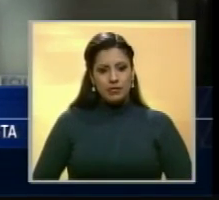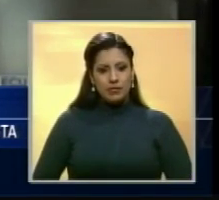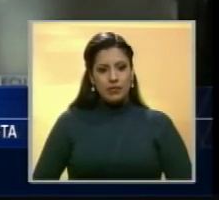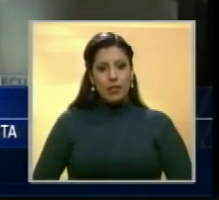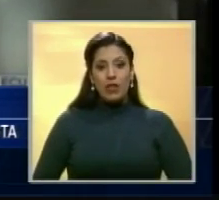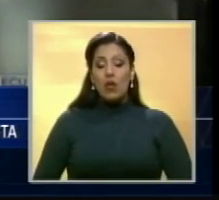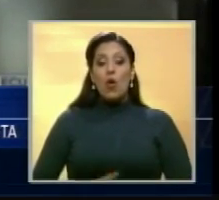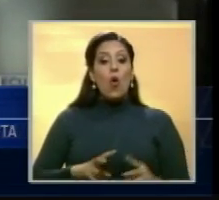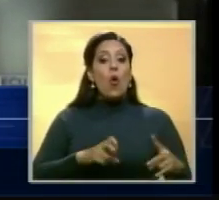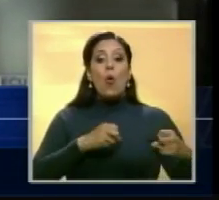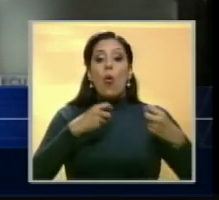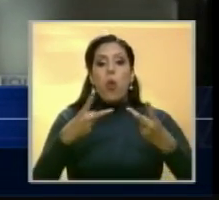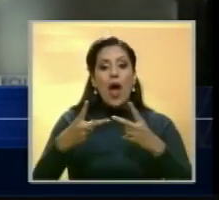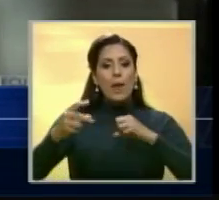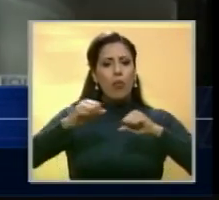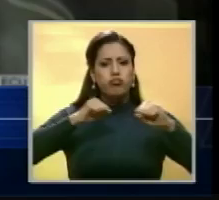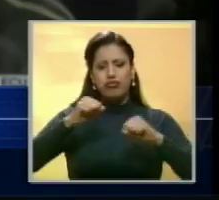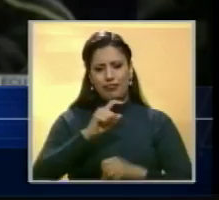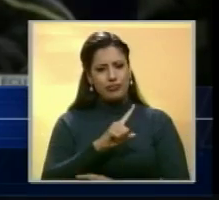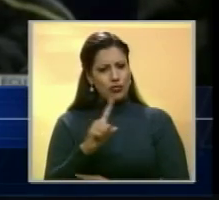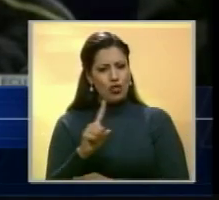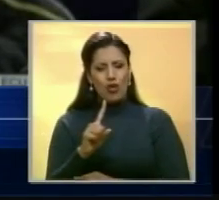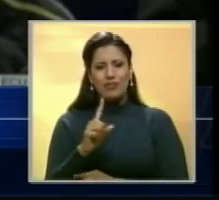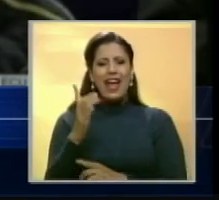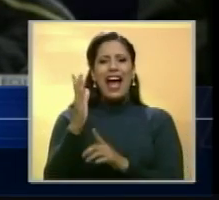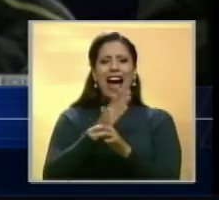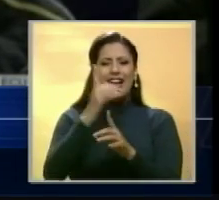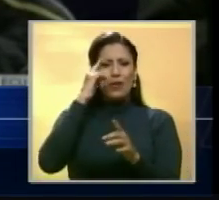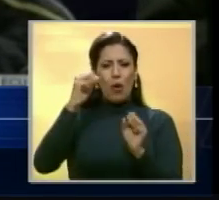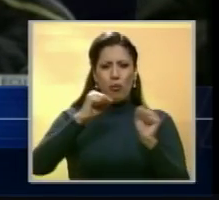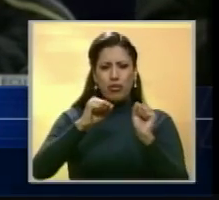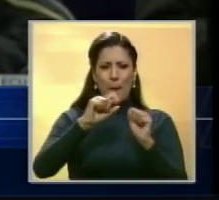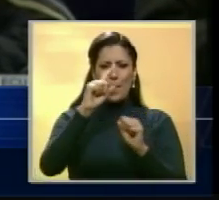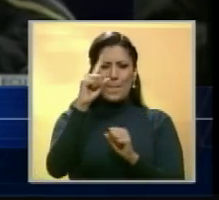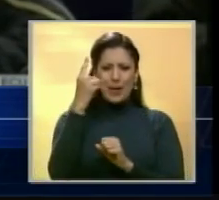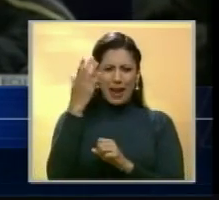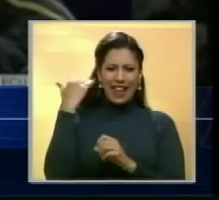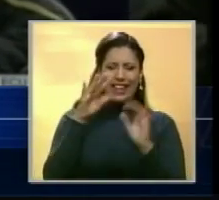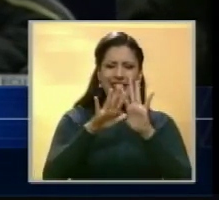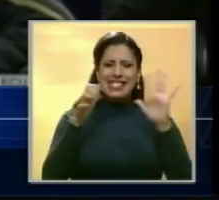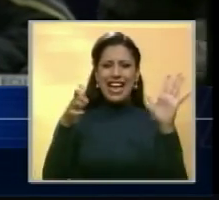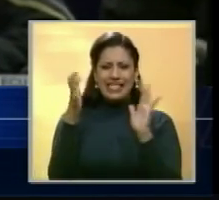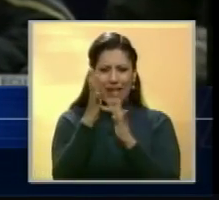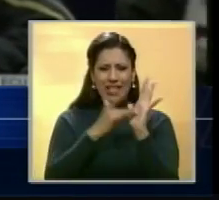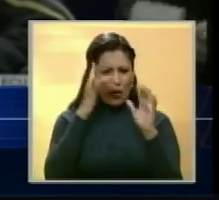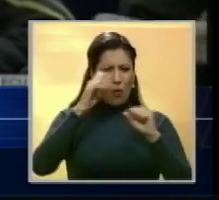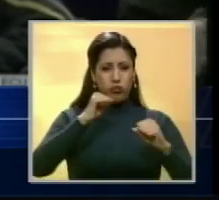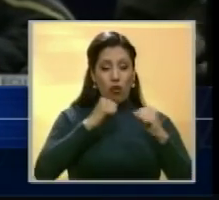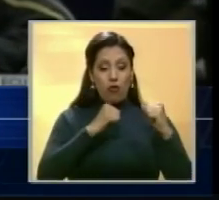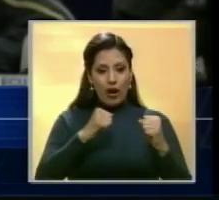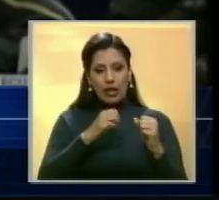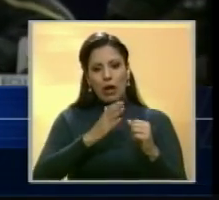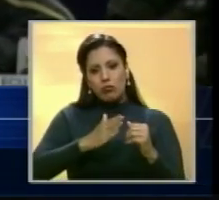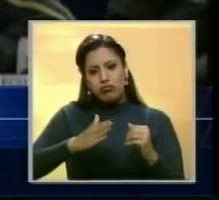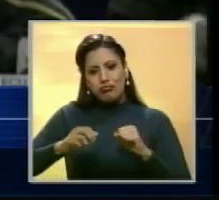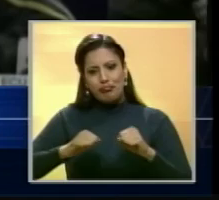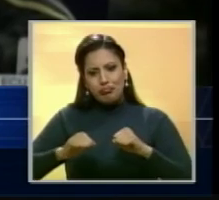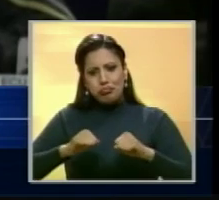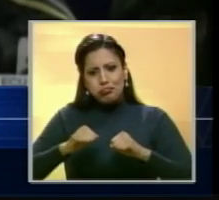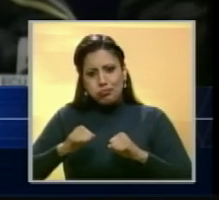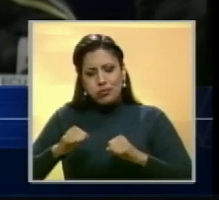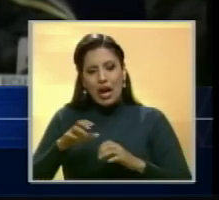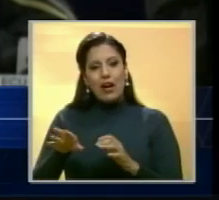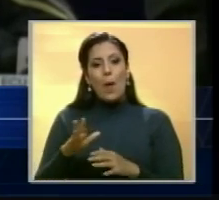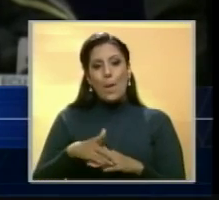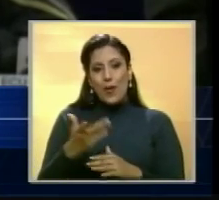No es que es un nuevo evento, es una réplica del sismo del 16 de abril. ¿Por qué es importante? Porque